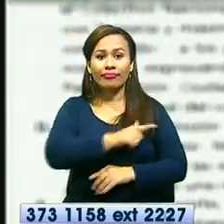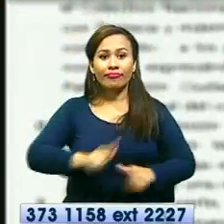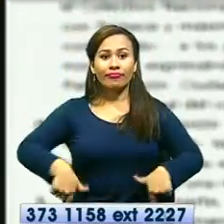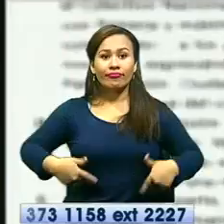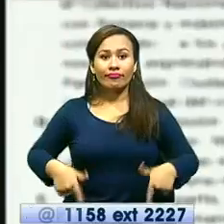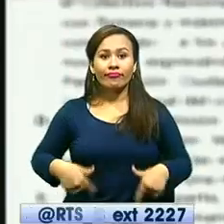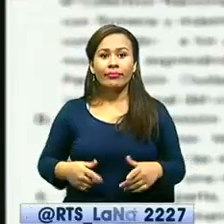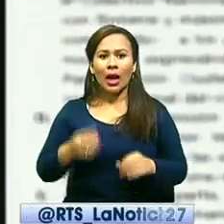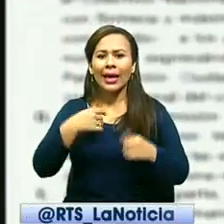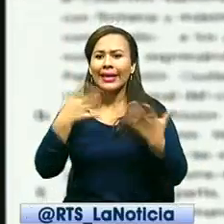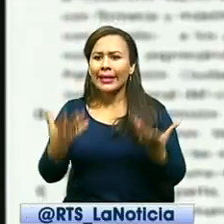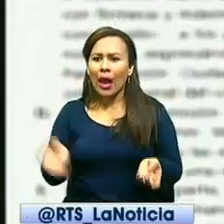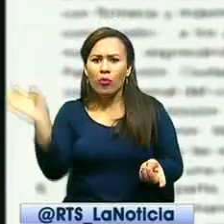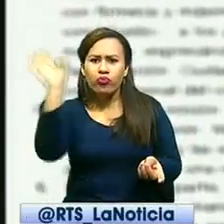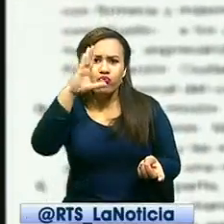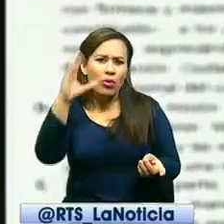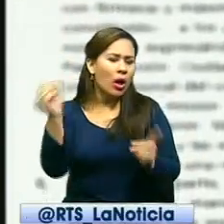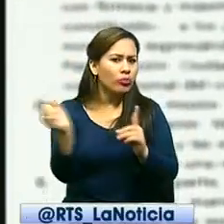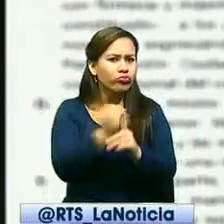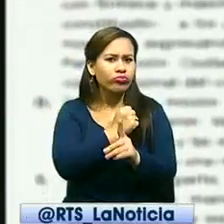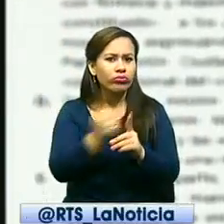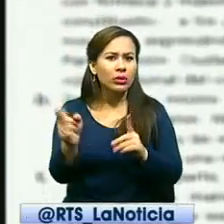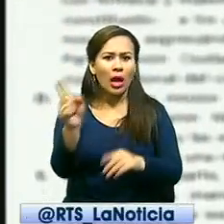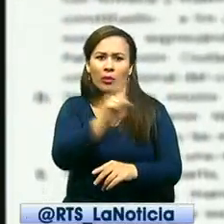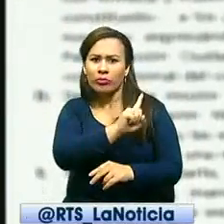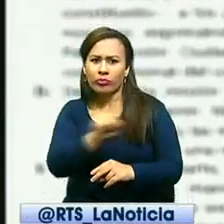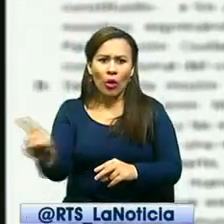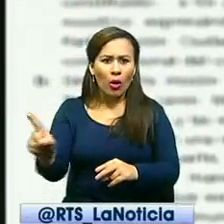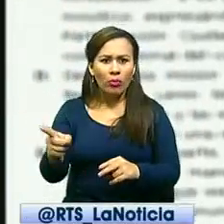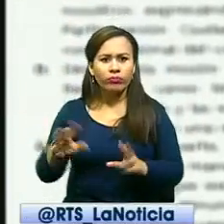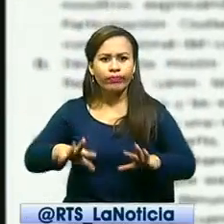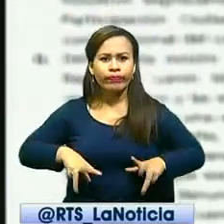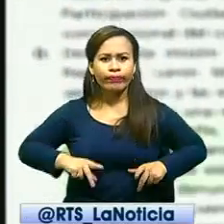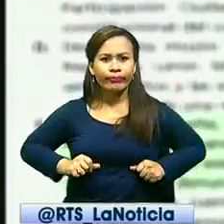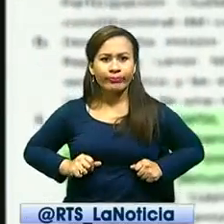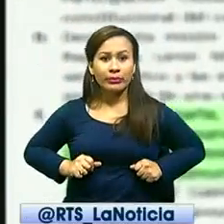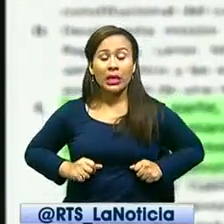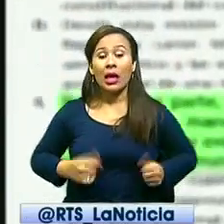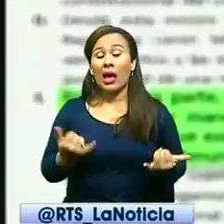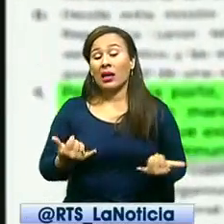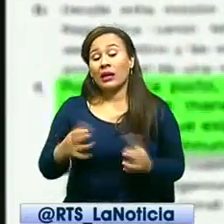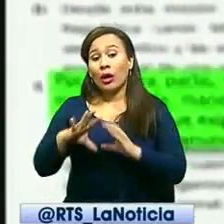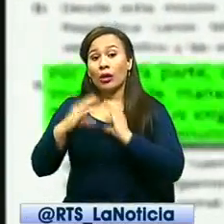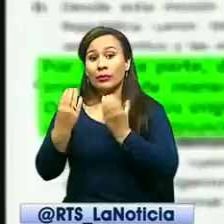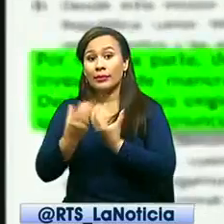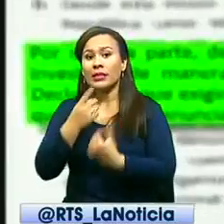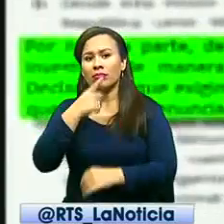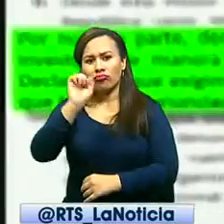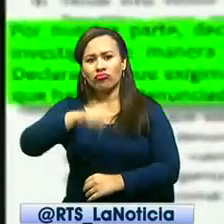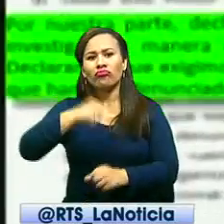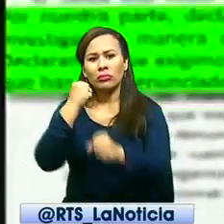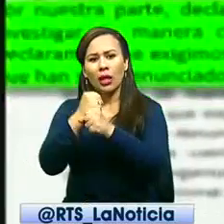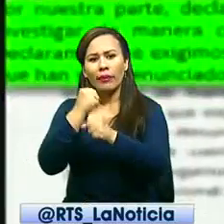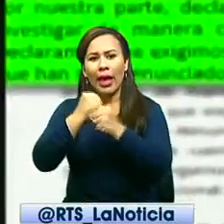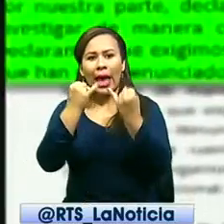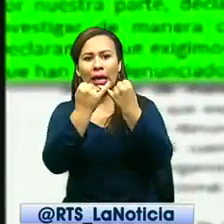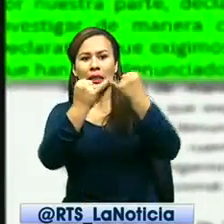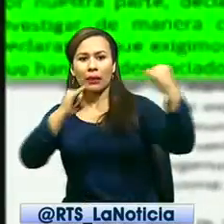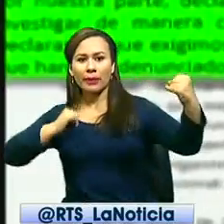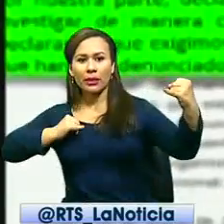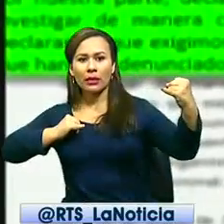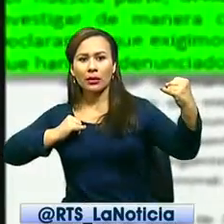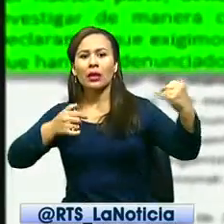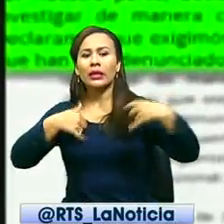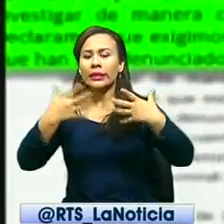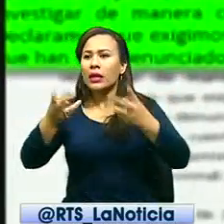y combatir la corrupción. Finalmente, la comisión anuncia que seguirá trabajando de manera independiente y exige la apertura de todos los